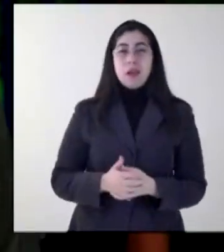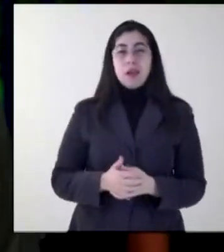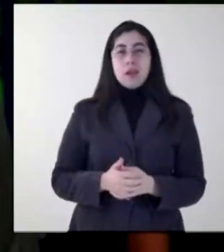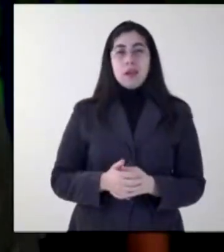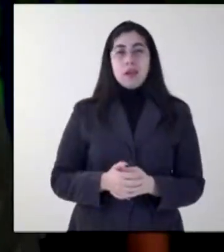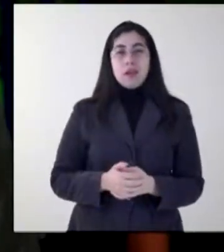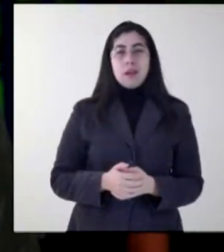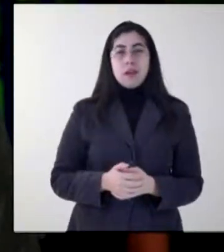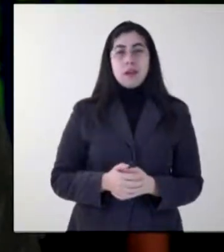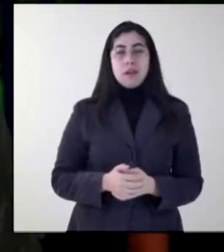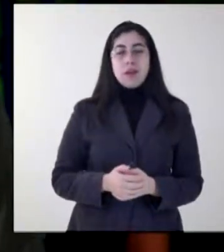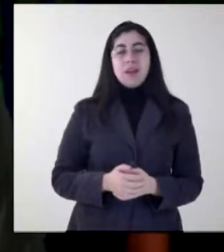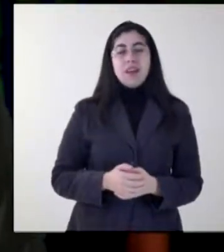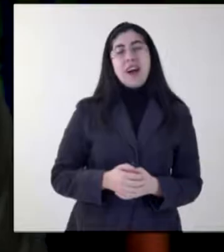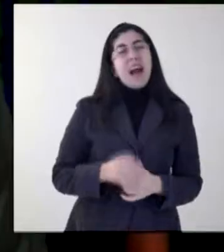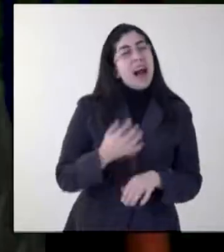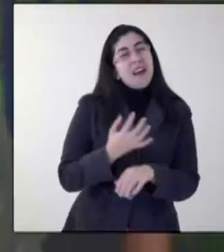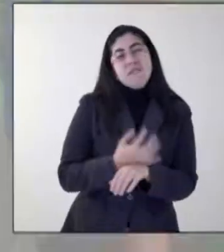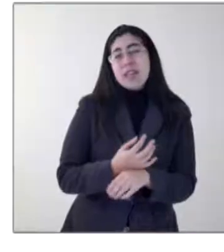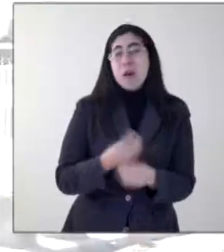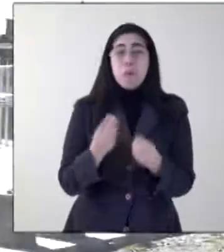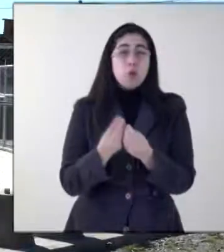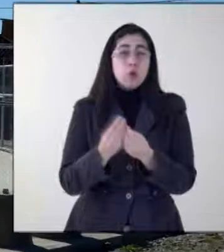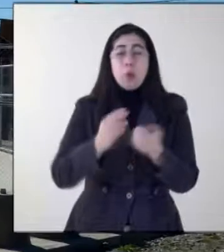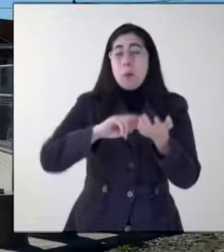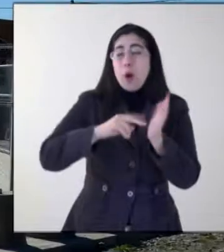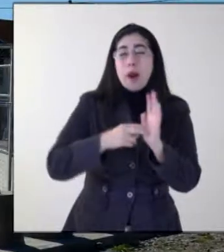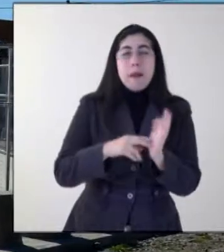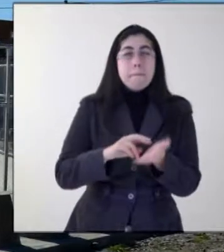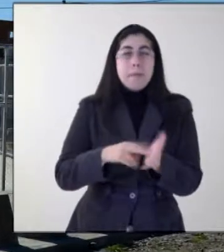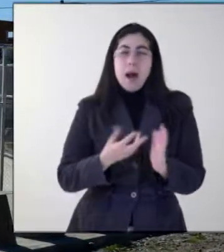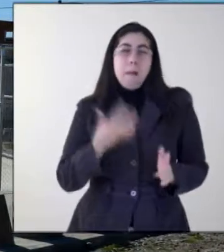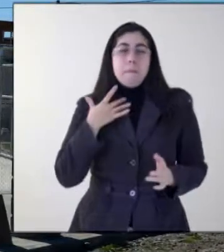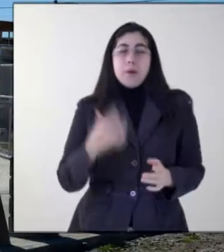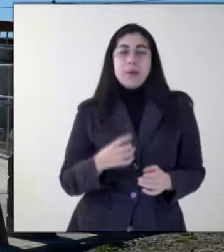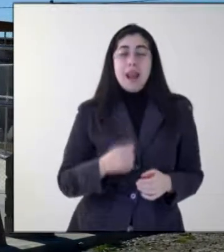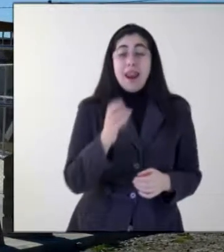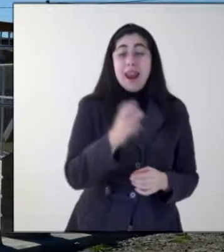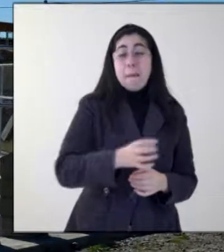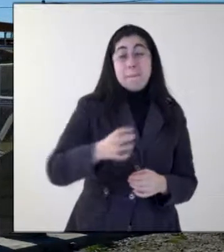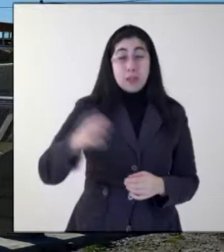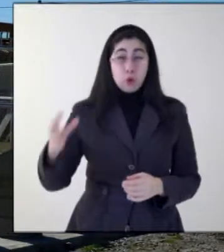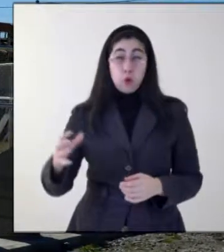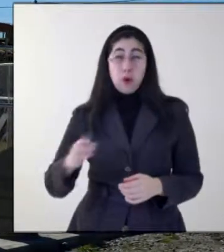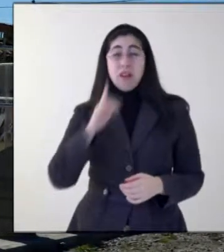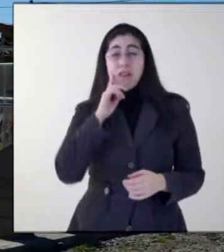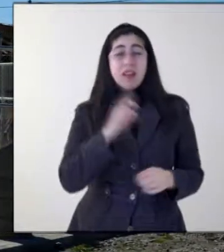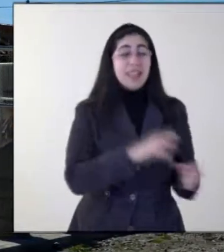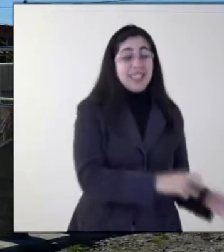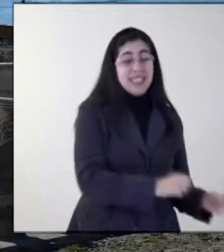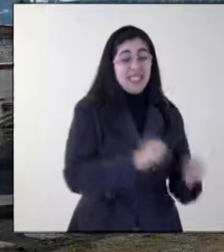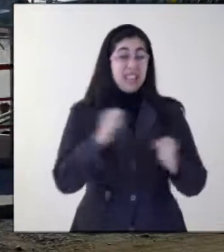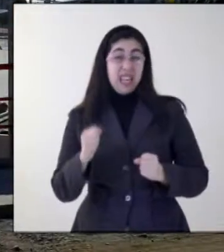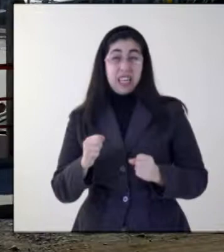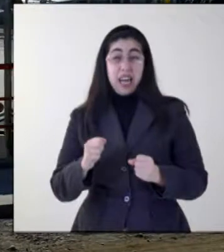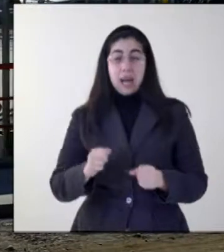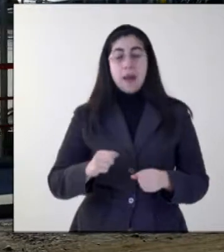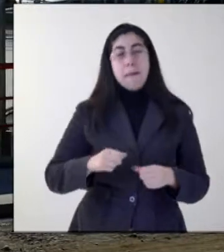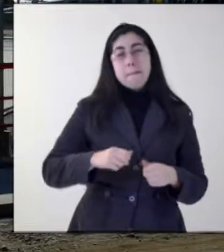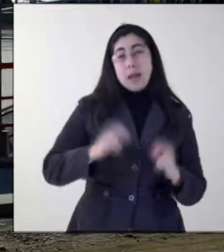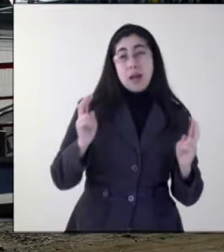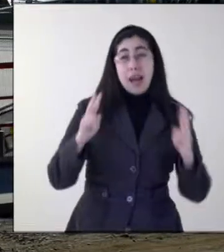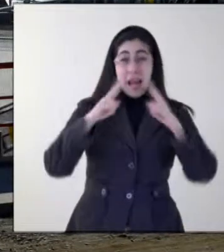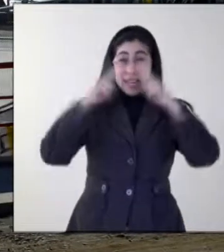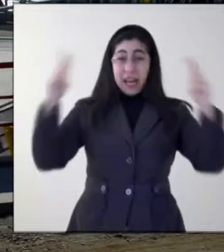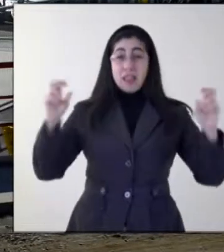Y con el cual teníamos muchos problemas porque la gente tenía que sacar sus empalmes a veces 150 metros de